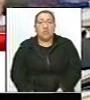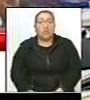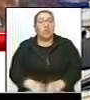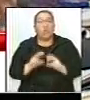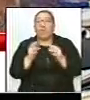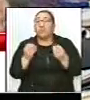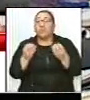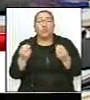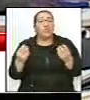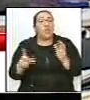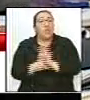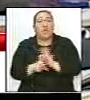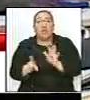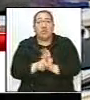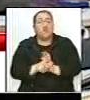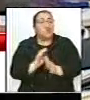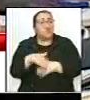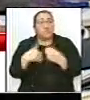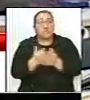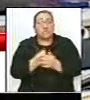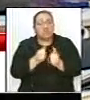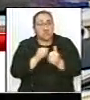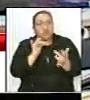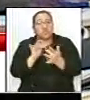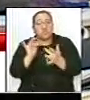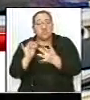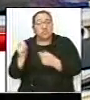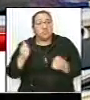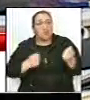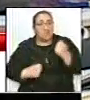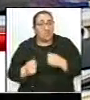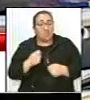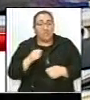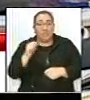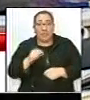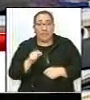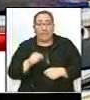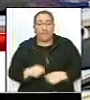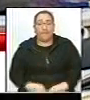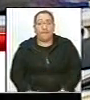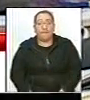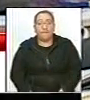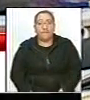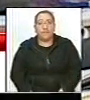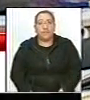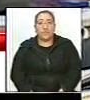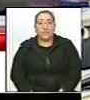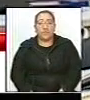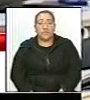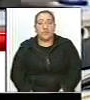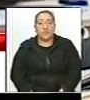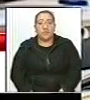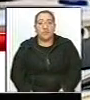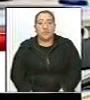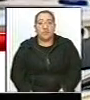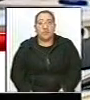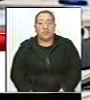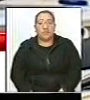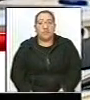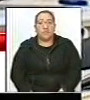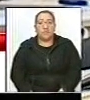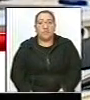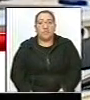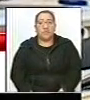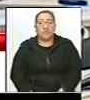por toda la estructura vinculada al manejo de este de esta producción tradicional, comercialización